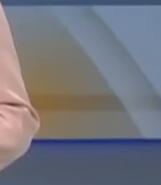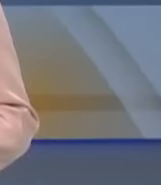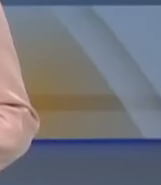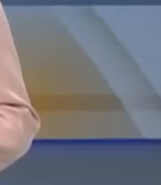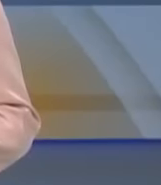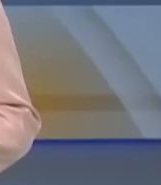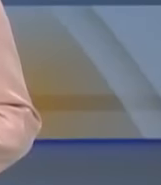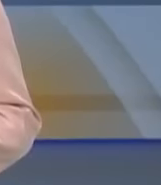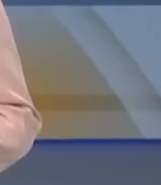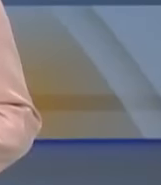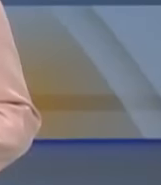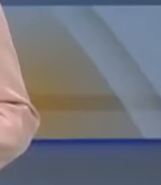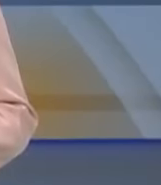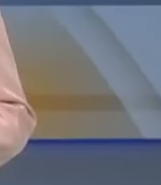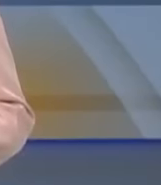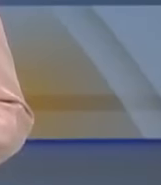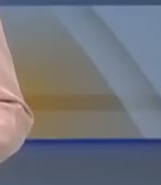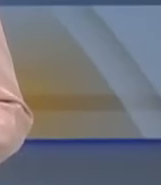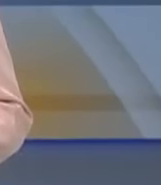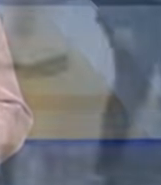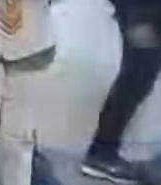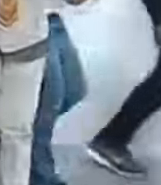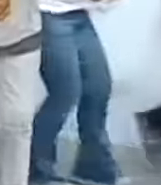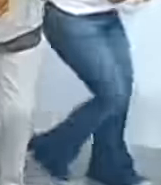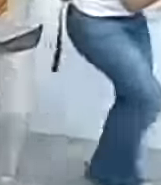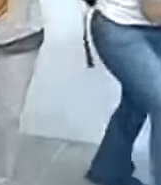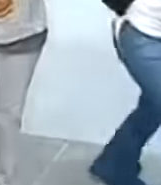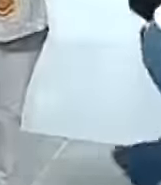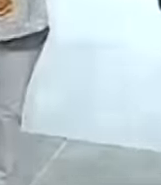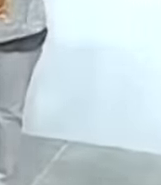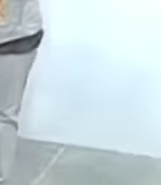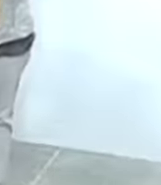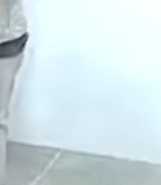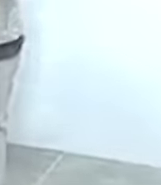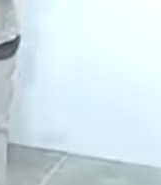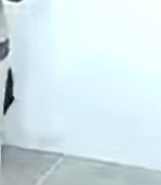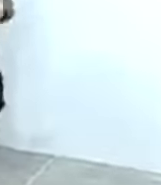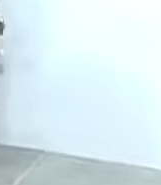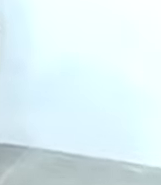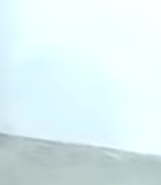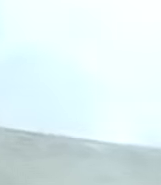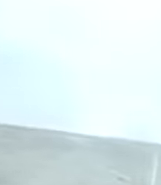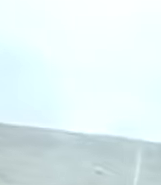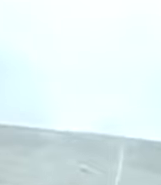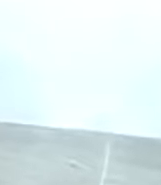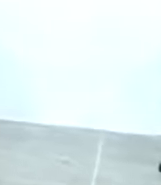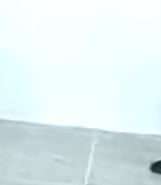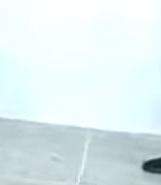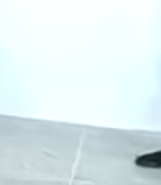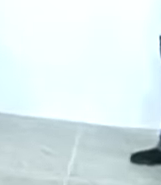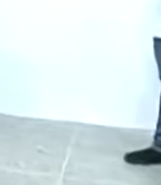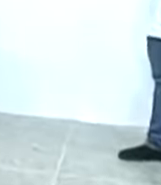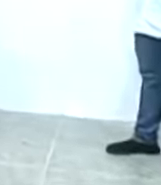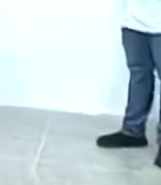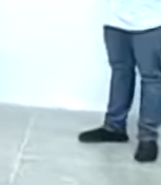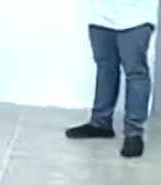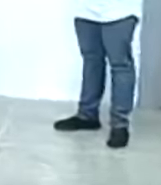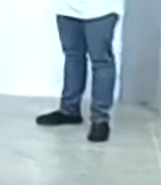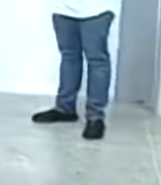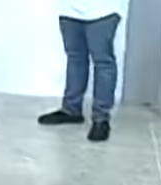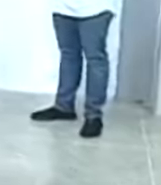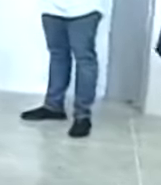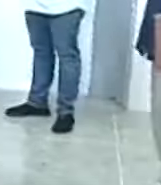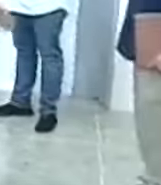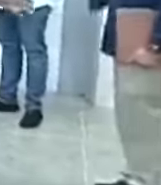Venezuela, Nicolás Maduro. El contacto lo establecemos a esta hora desde la sede de la Universidad Nacional